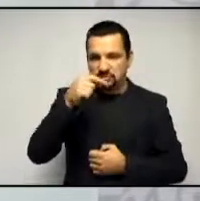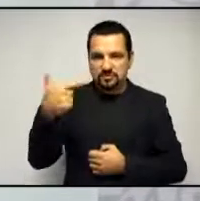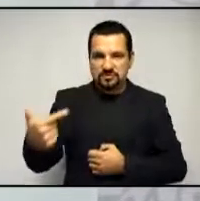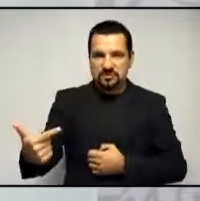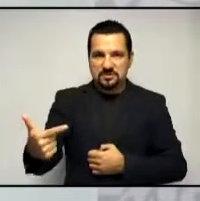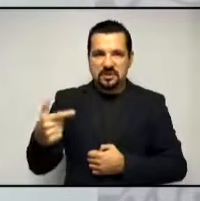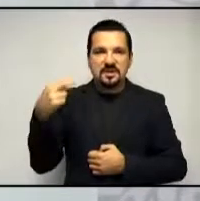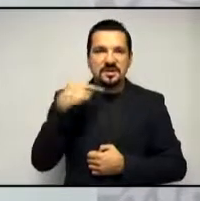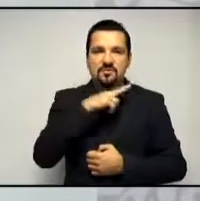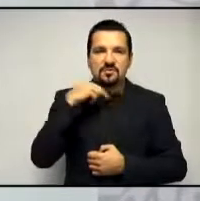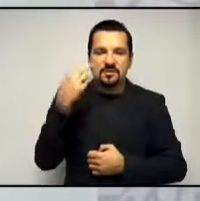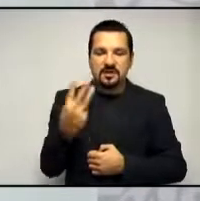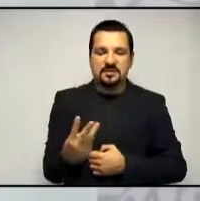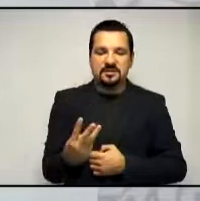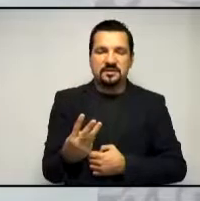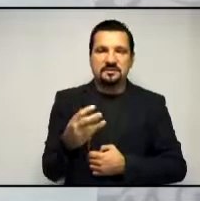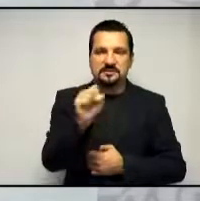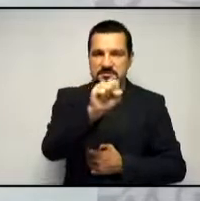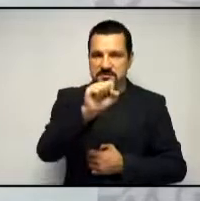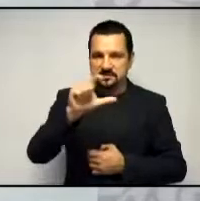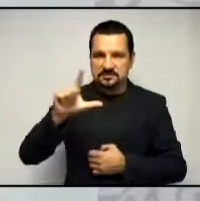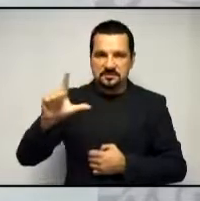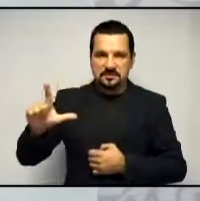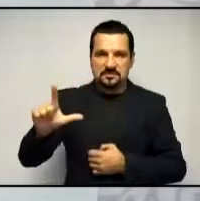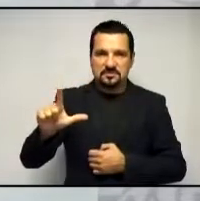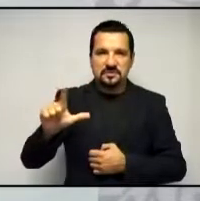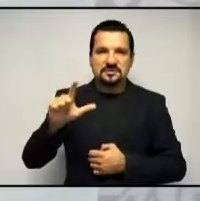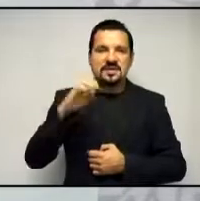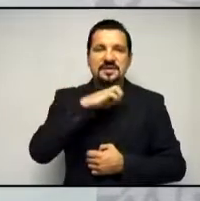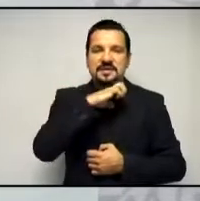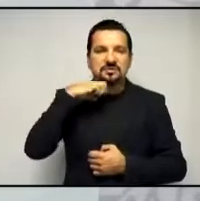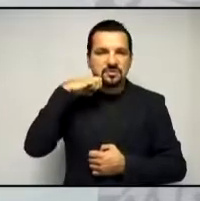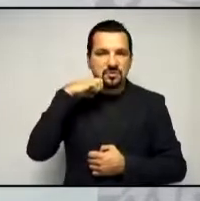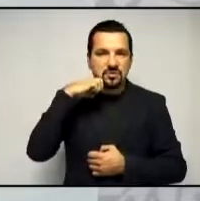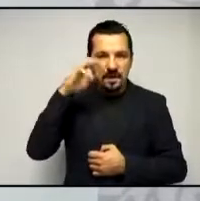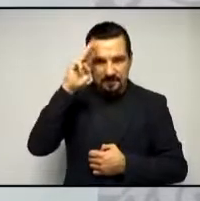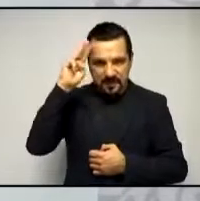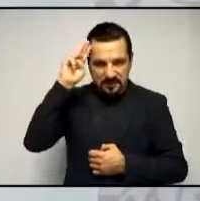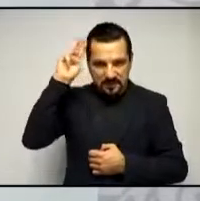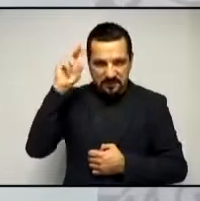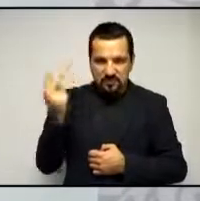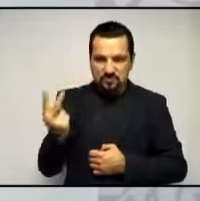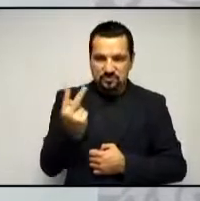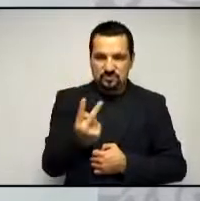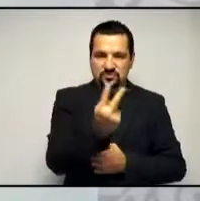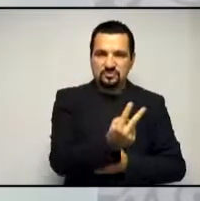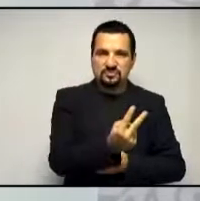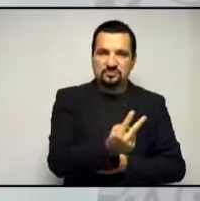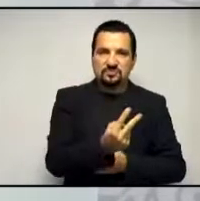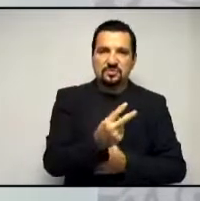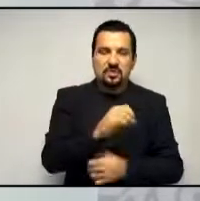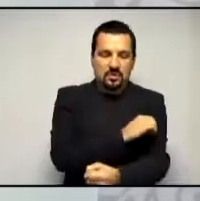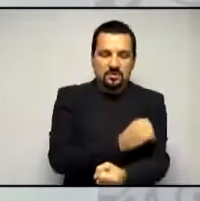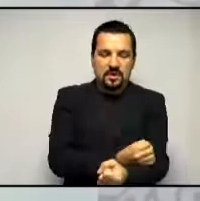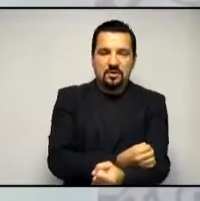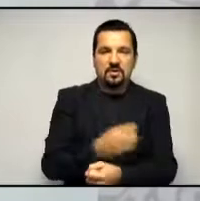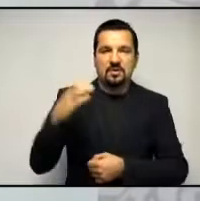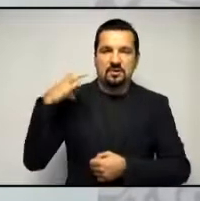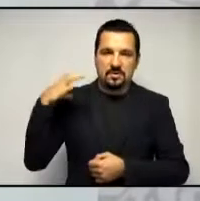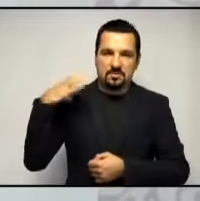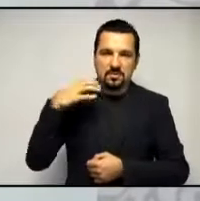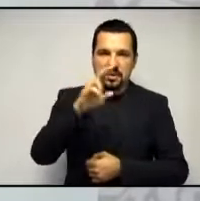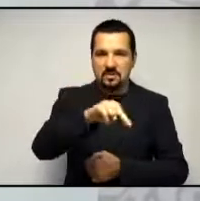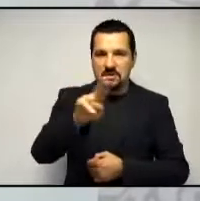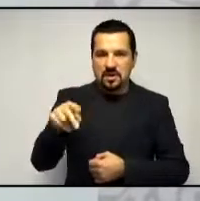navojoa 3 san luis río colorado etchojoa y magdalena con 2 cada uno cajeme caborca y nogales